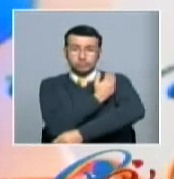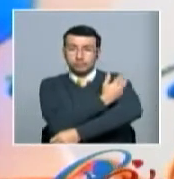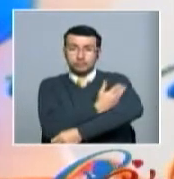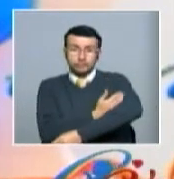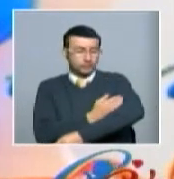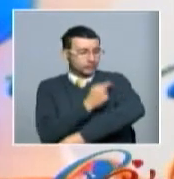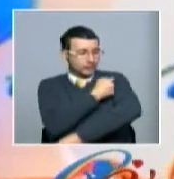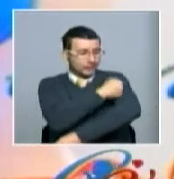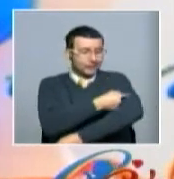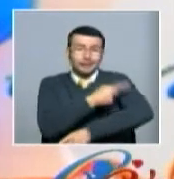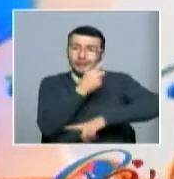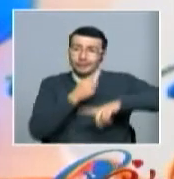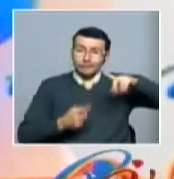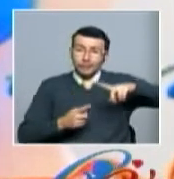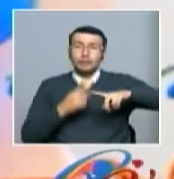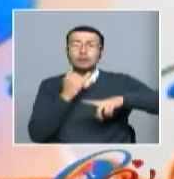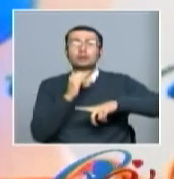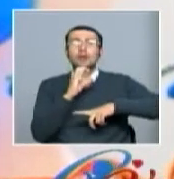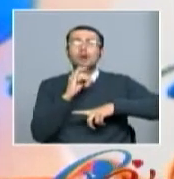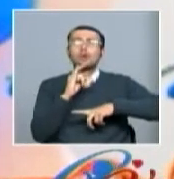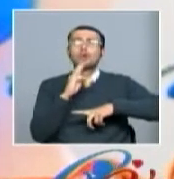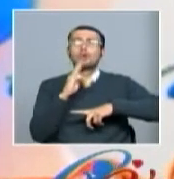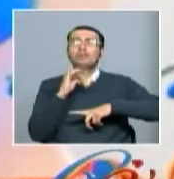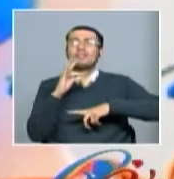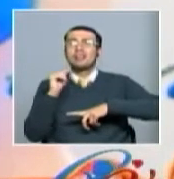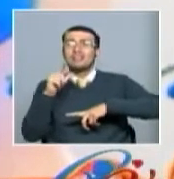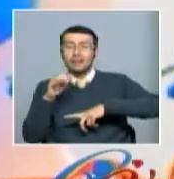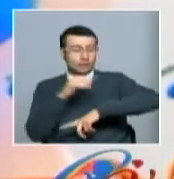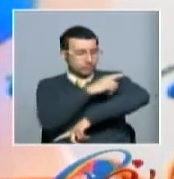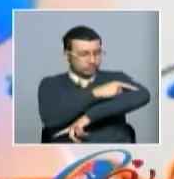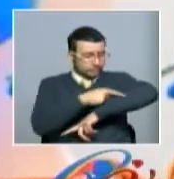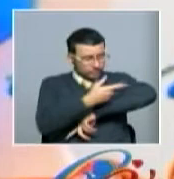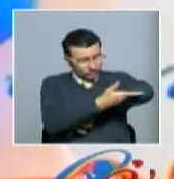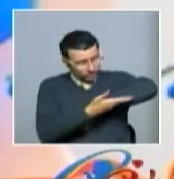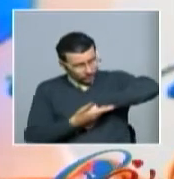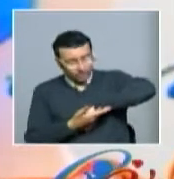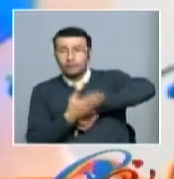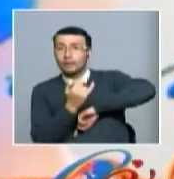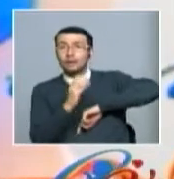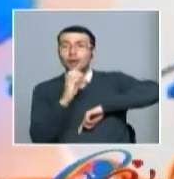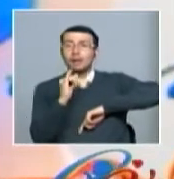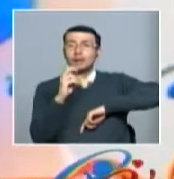nervio mediano, el nervio cubital, el radial, el circunflejo.